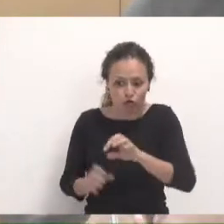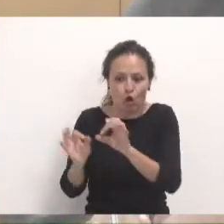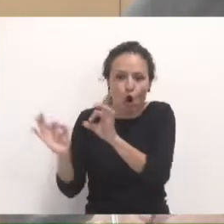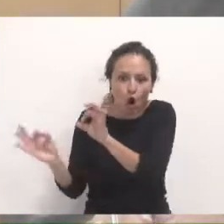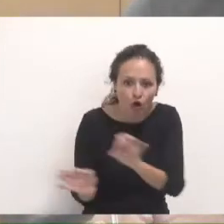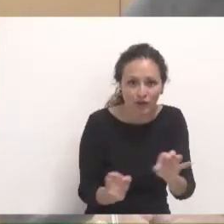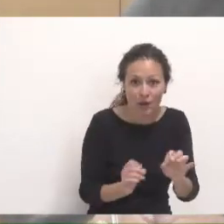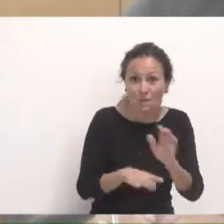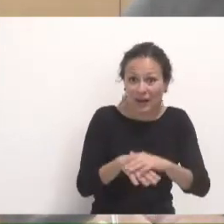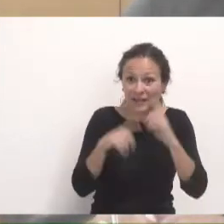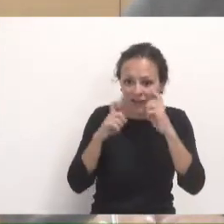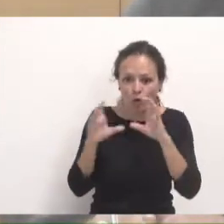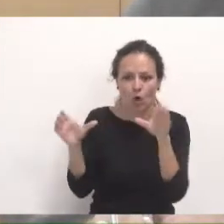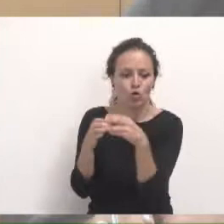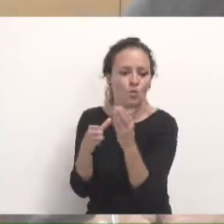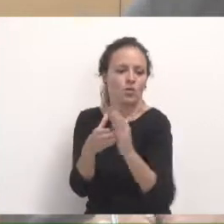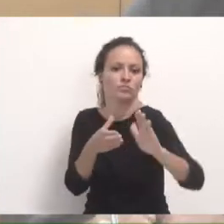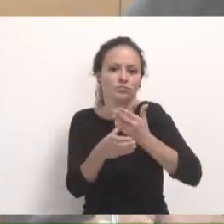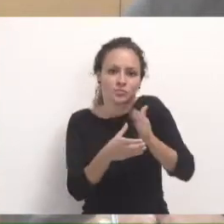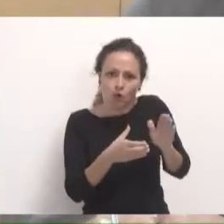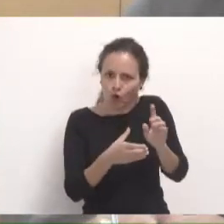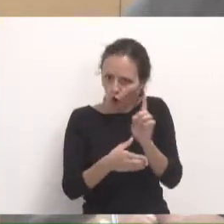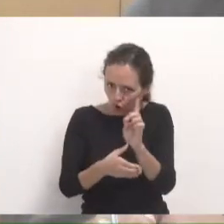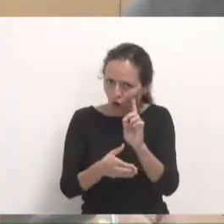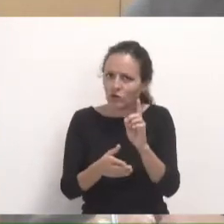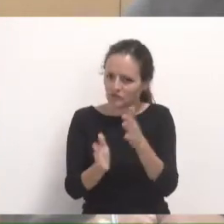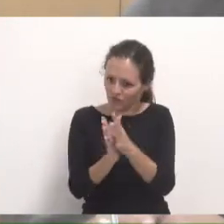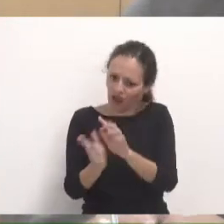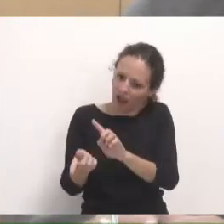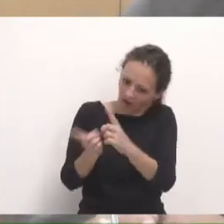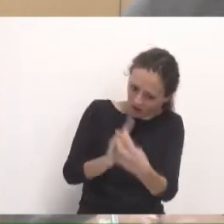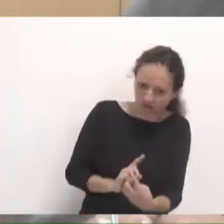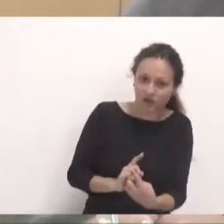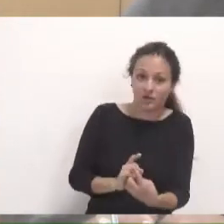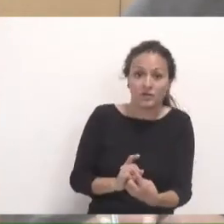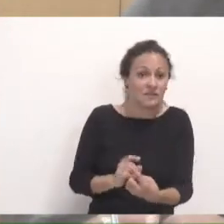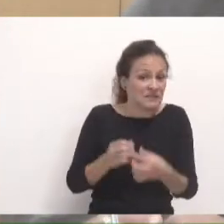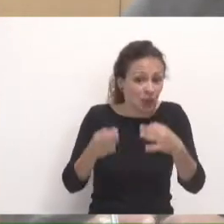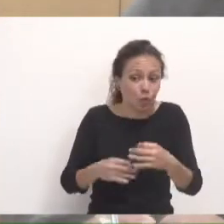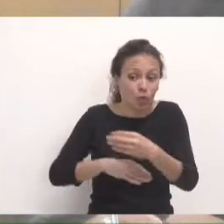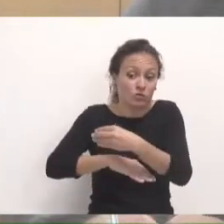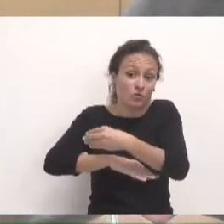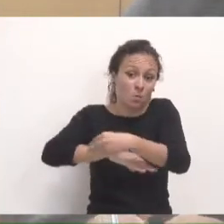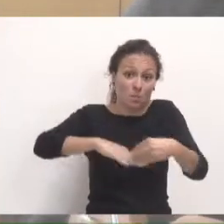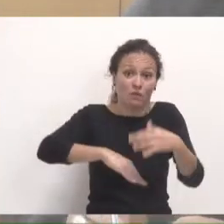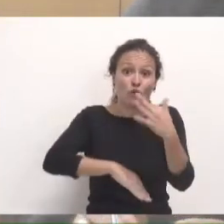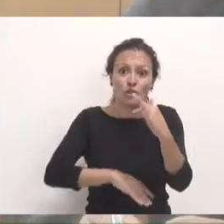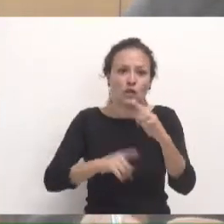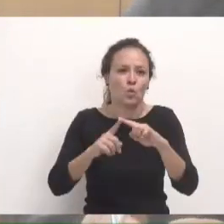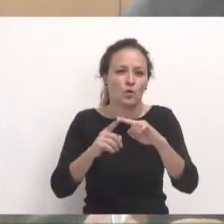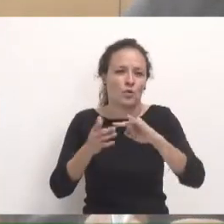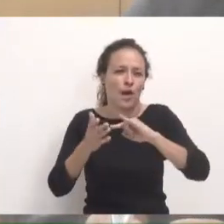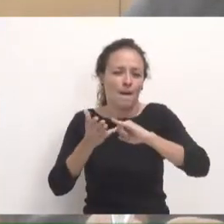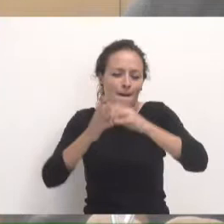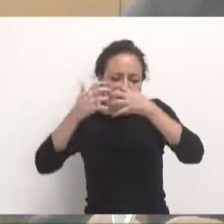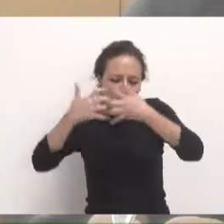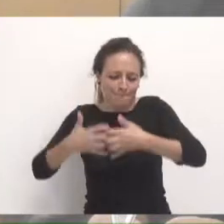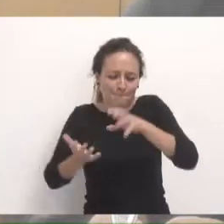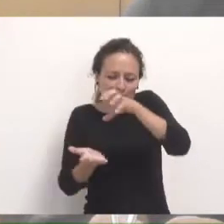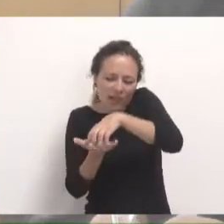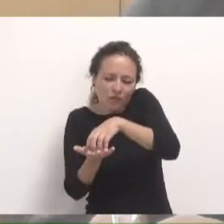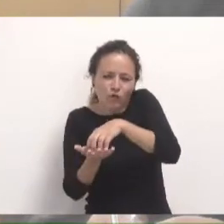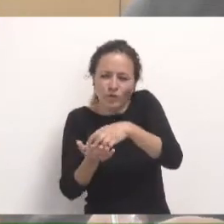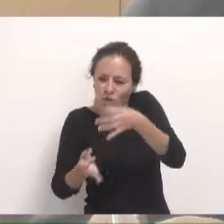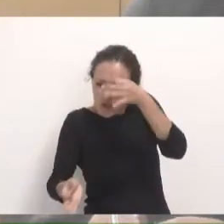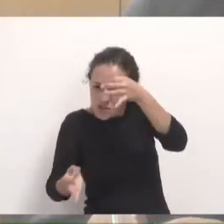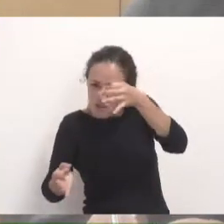convierta en un gueto, como usted dice. Ordenar de tal manera que seguramente Fonsalía no tendrá una plataforma logística en la costa, Seguramente Fonsalía